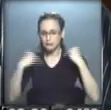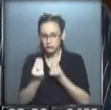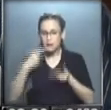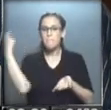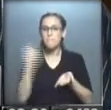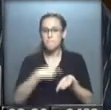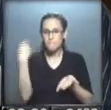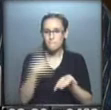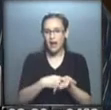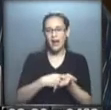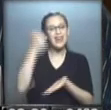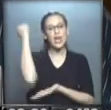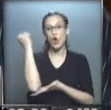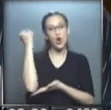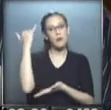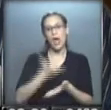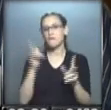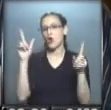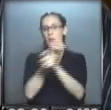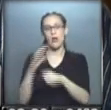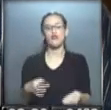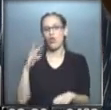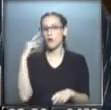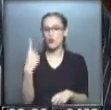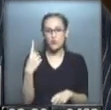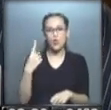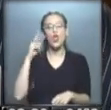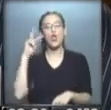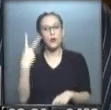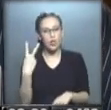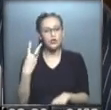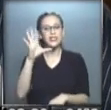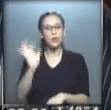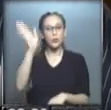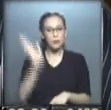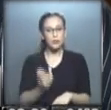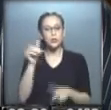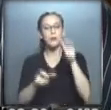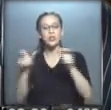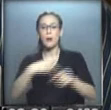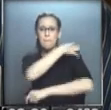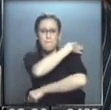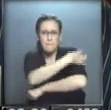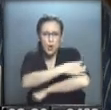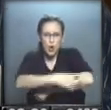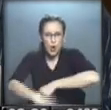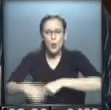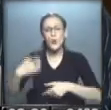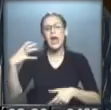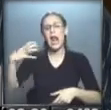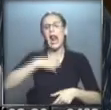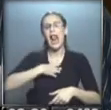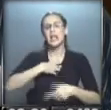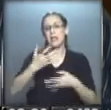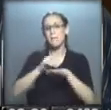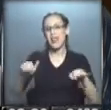la economía terminó en la crisis desastrosa de 2001-2002, con el 50% de la población en la pobreza y con la clase media no pudiendo hacer